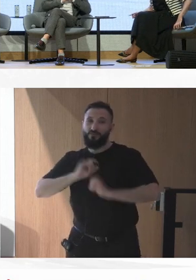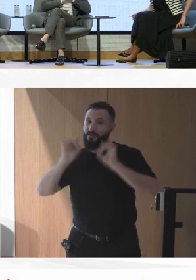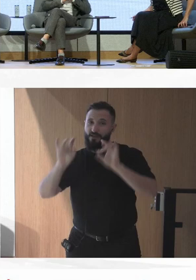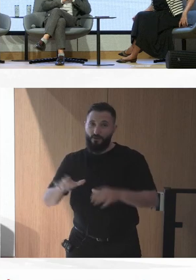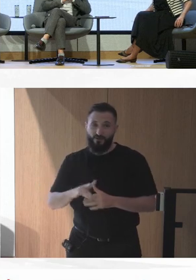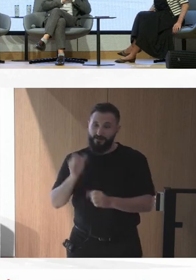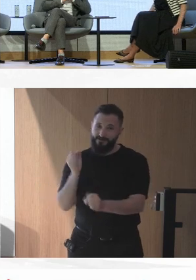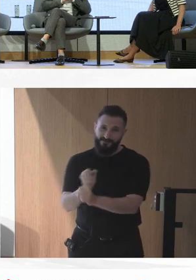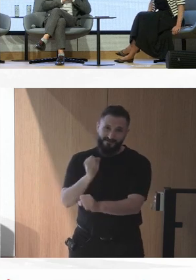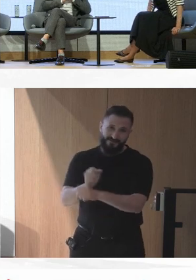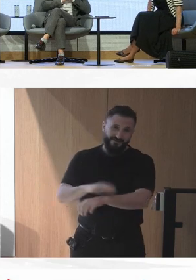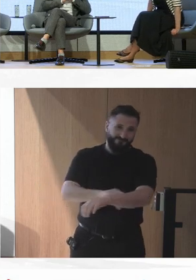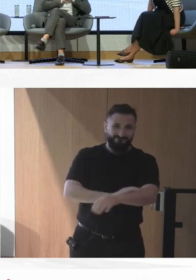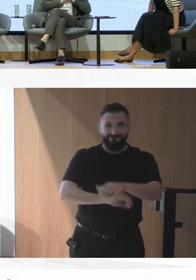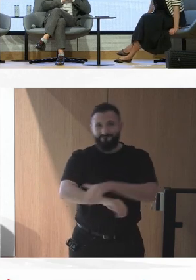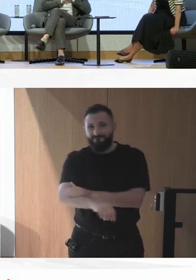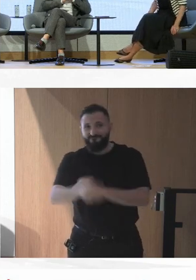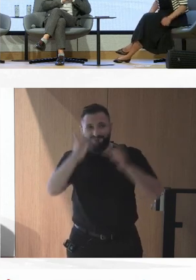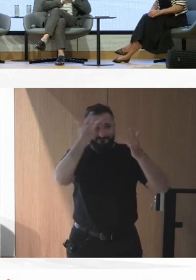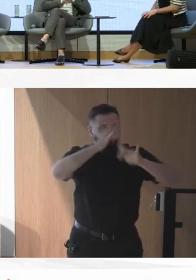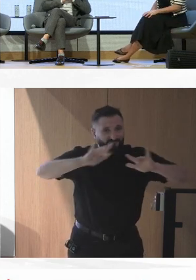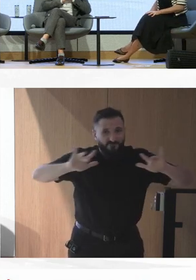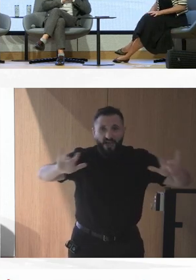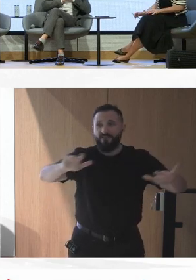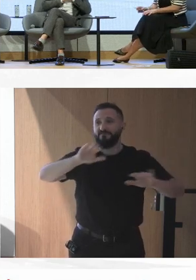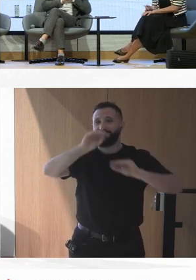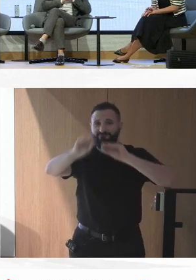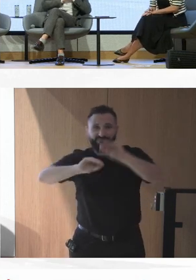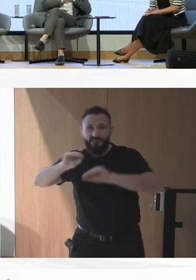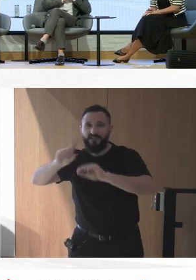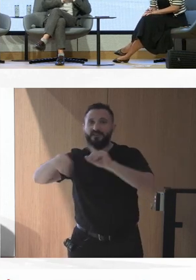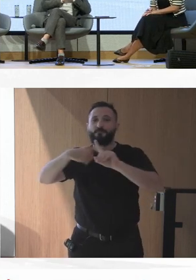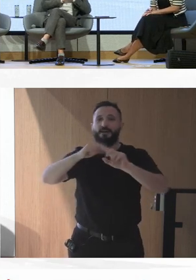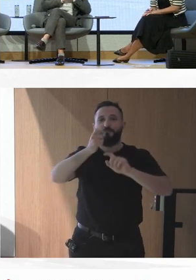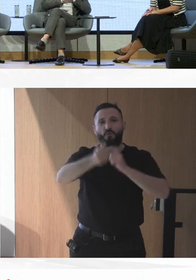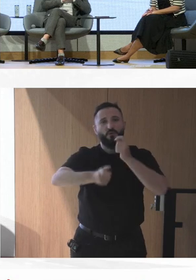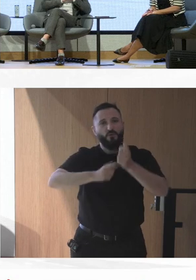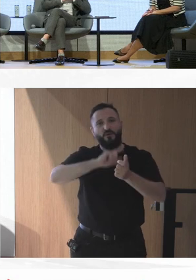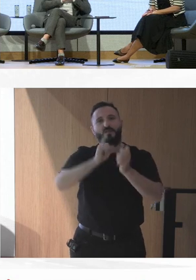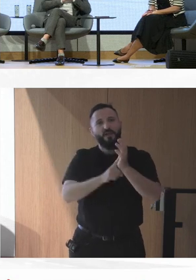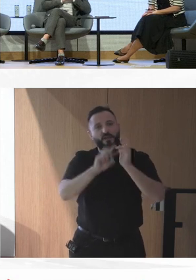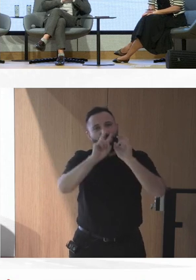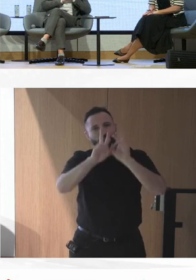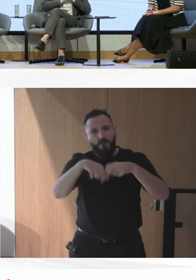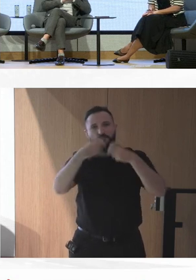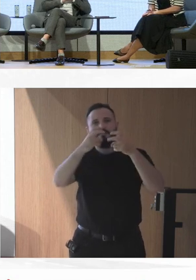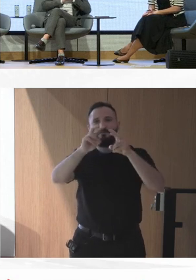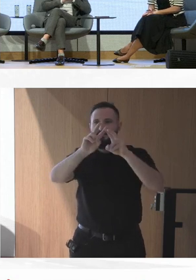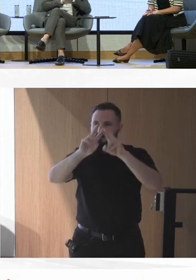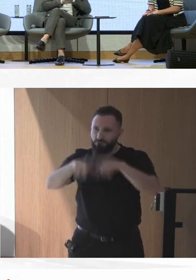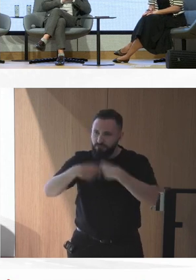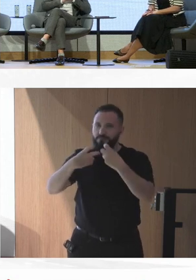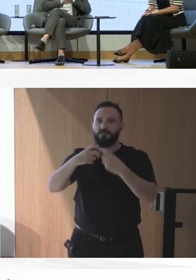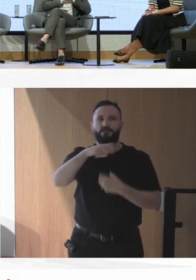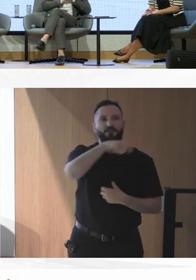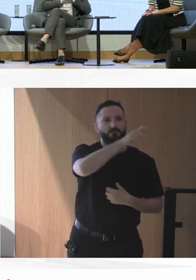trabajo de, ¿no? También de toma de conciencia, de tal, y luego haciendo las reformas, O sea, intentando avanzar, contando con esas personas que